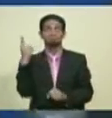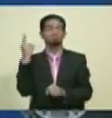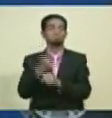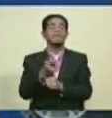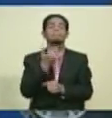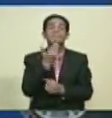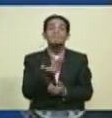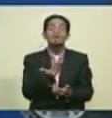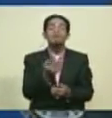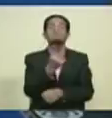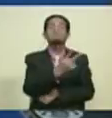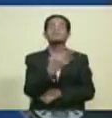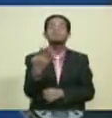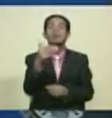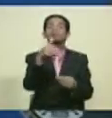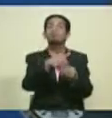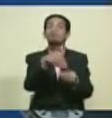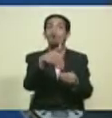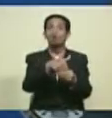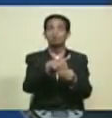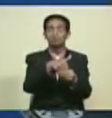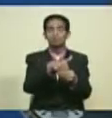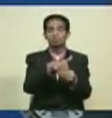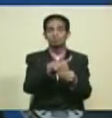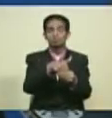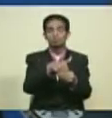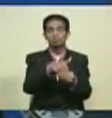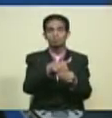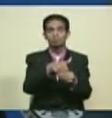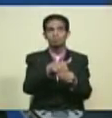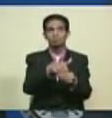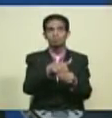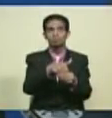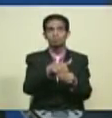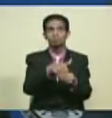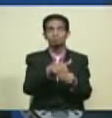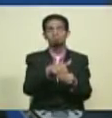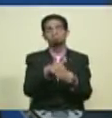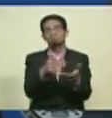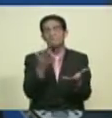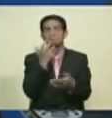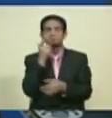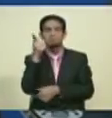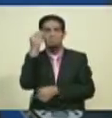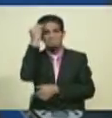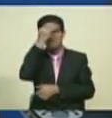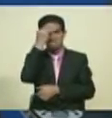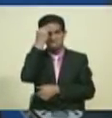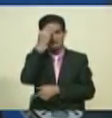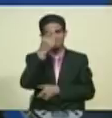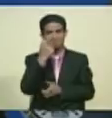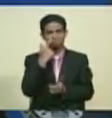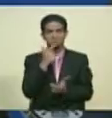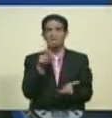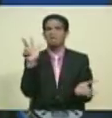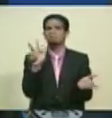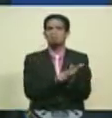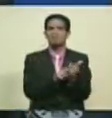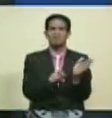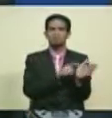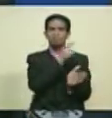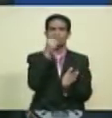votos por lo menos, les pidió 24 votos. Yo, a lo mejor él apostaba a tener 30. Y